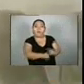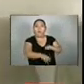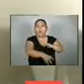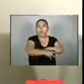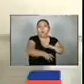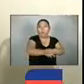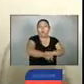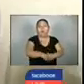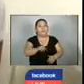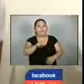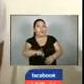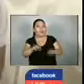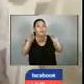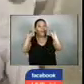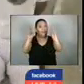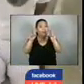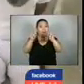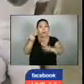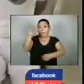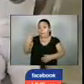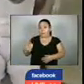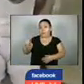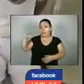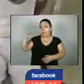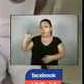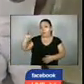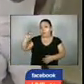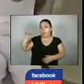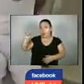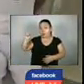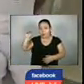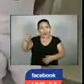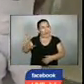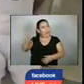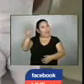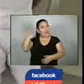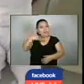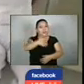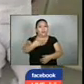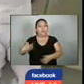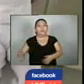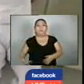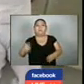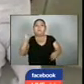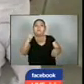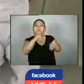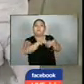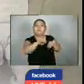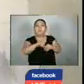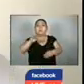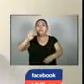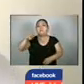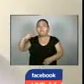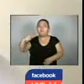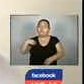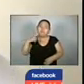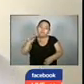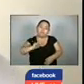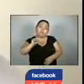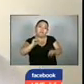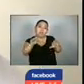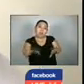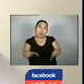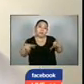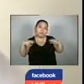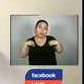peculado. En este mismo caso, Carlos Enrique Cruz, ex vicepresidente de la misma institución bancaria, aceptó que cometió los delitos y